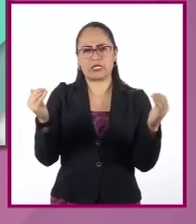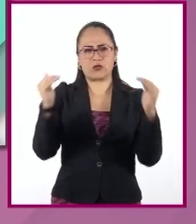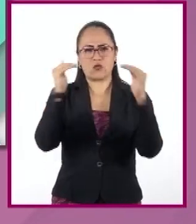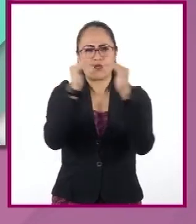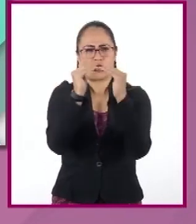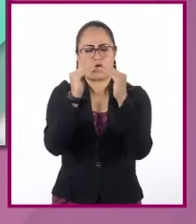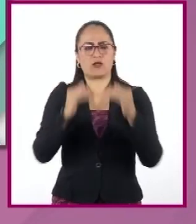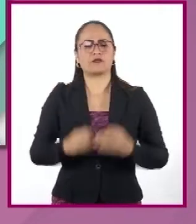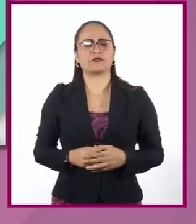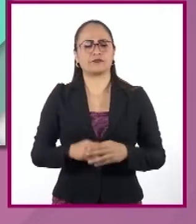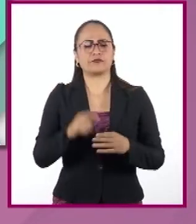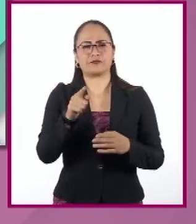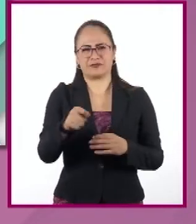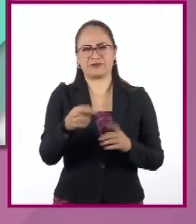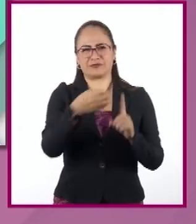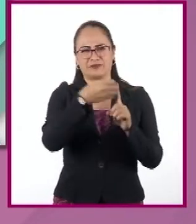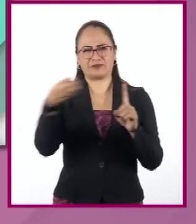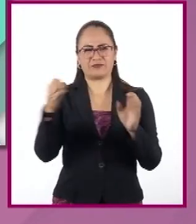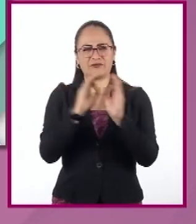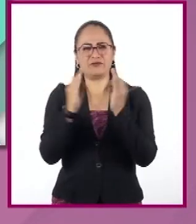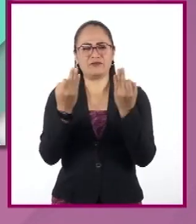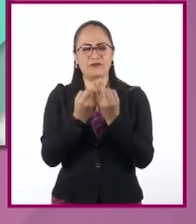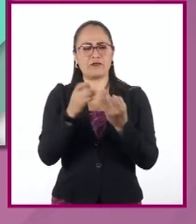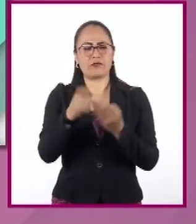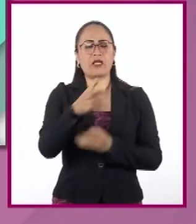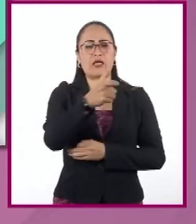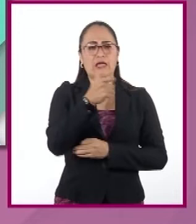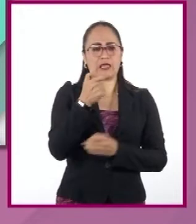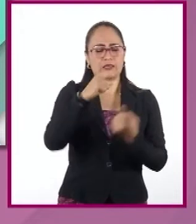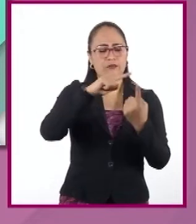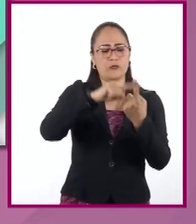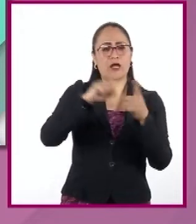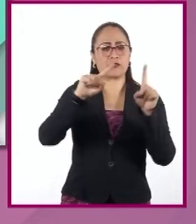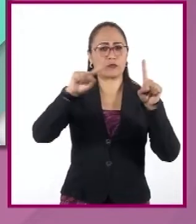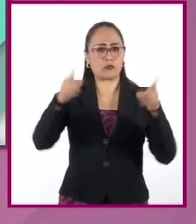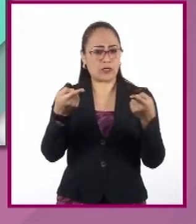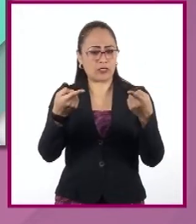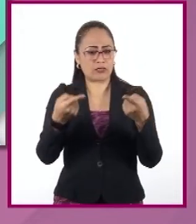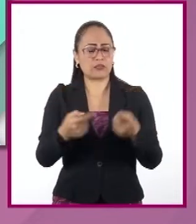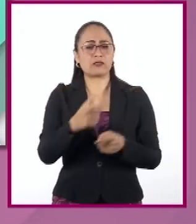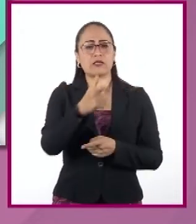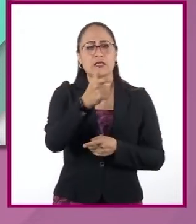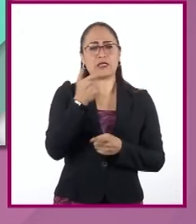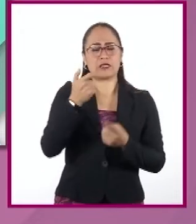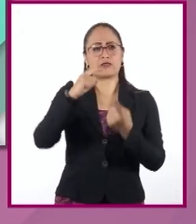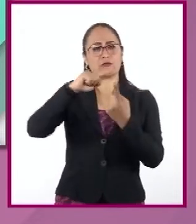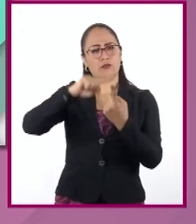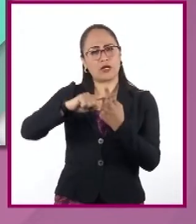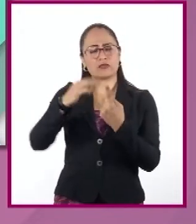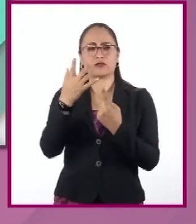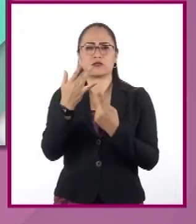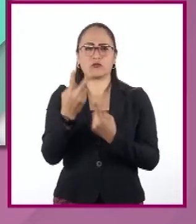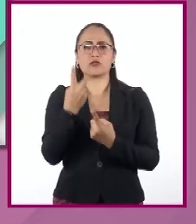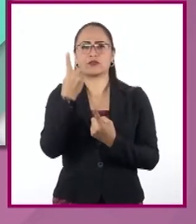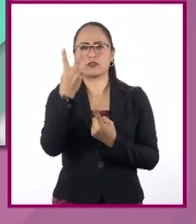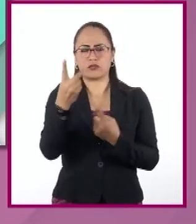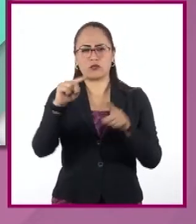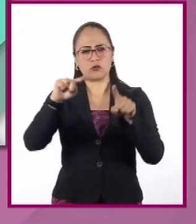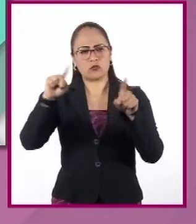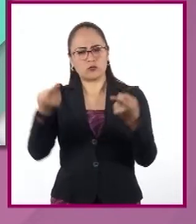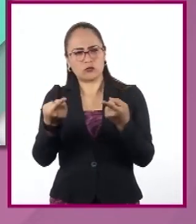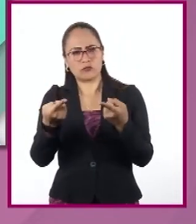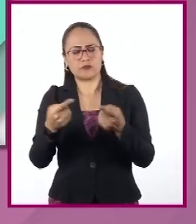ecuación: X más, paréntesis, X más 52, se